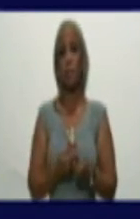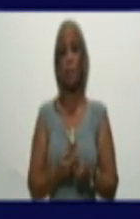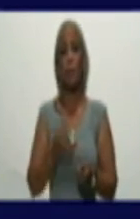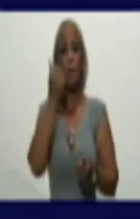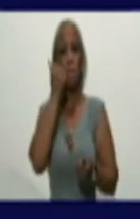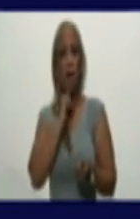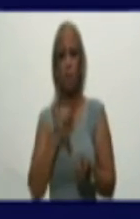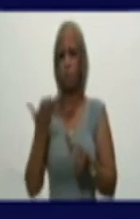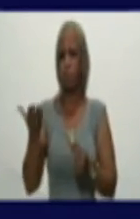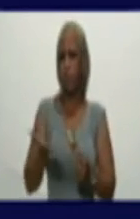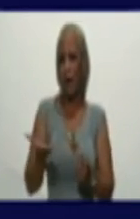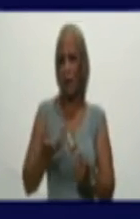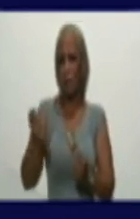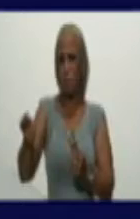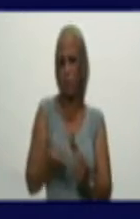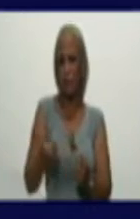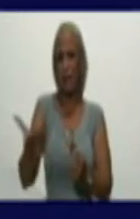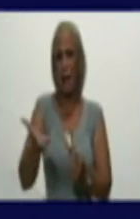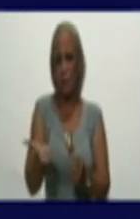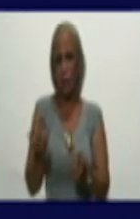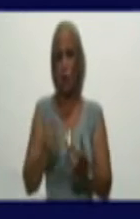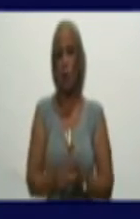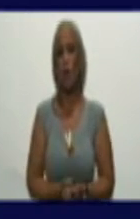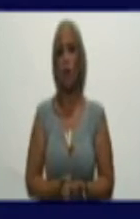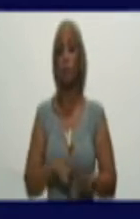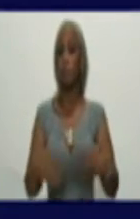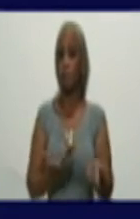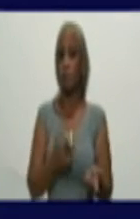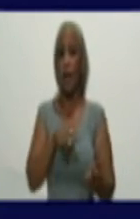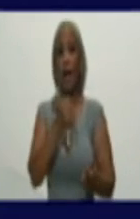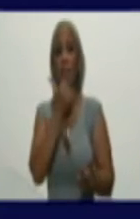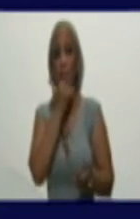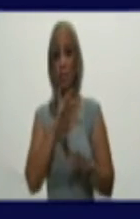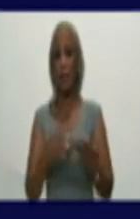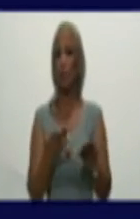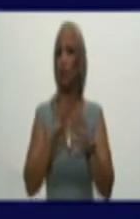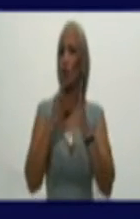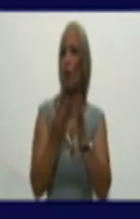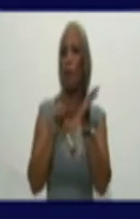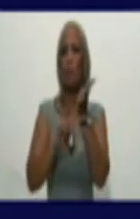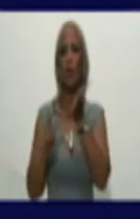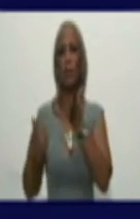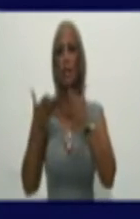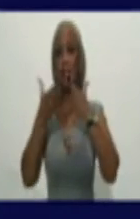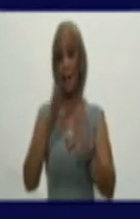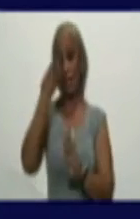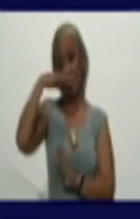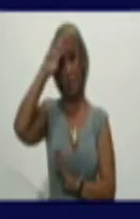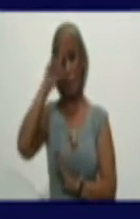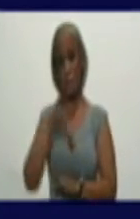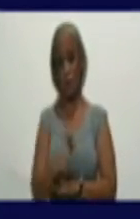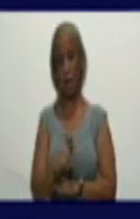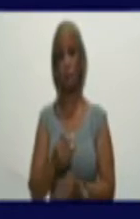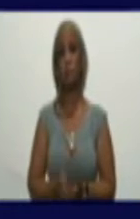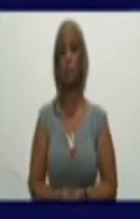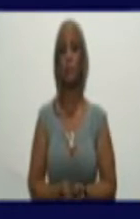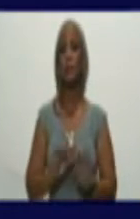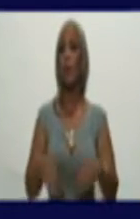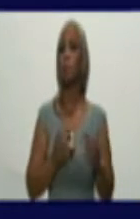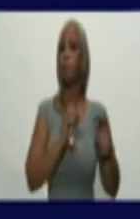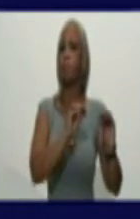más rápido, con una velocidad rapidísima, a afectar ya todas las provincias del país y empieza prácticamente a